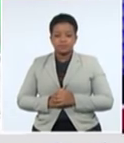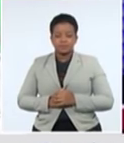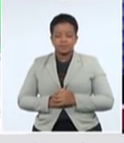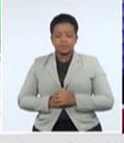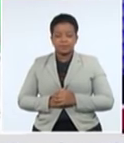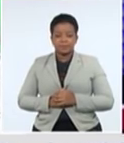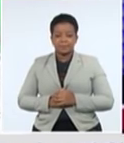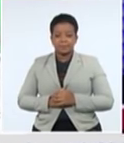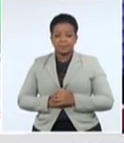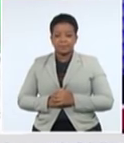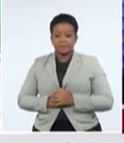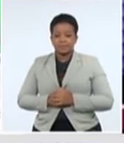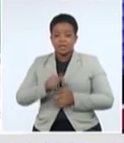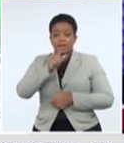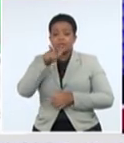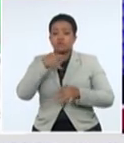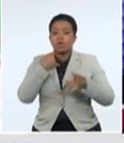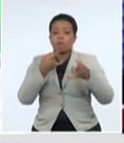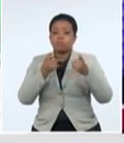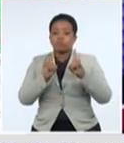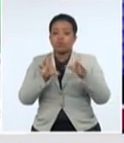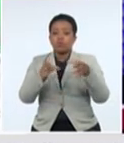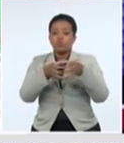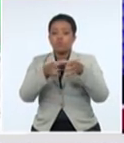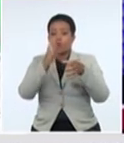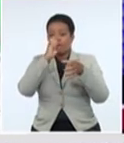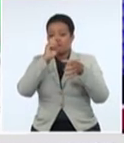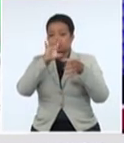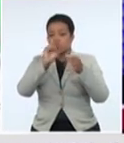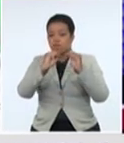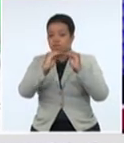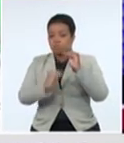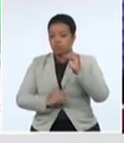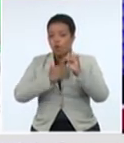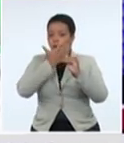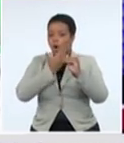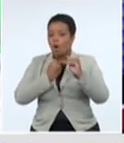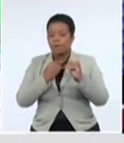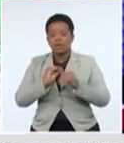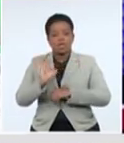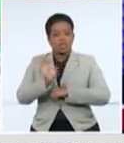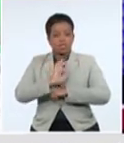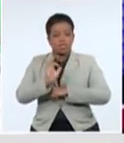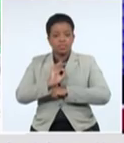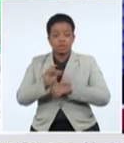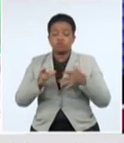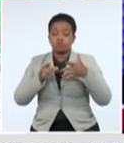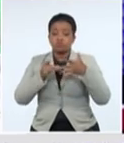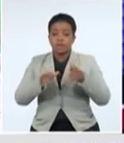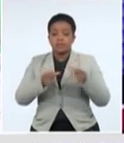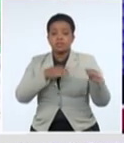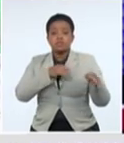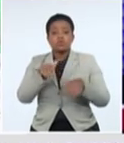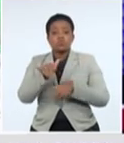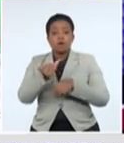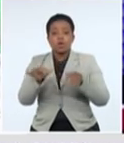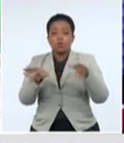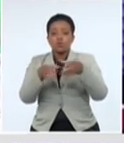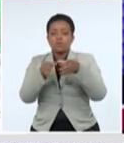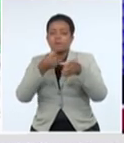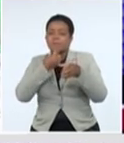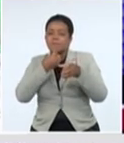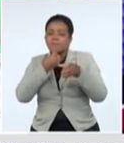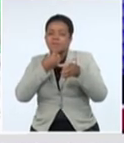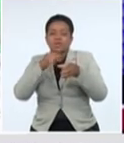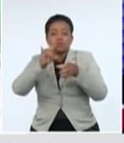grupo de menos de 50 años de edad, ni entre el grupo de 90 años y más.